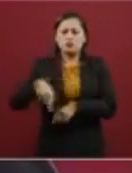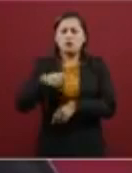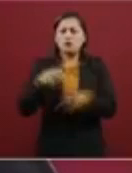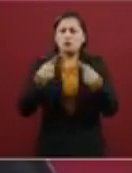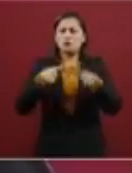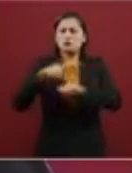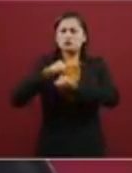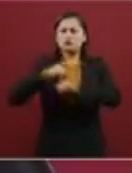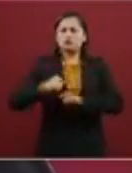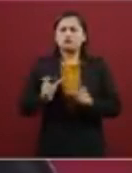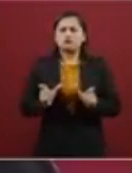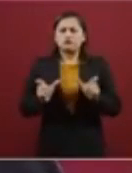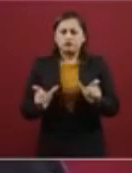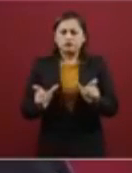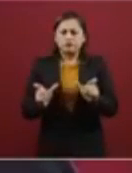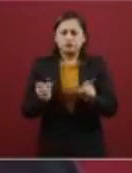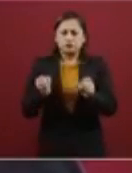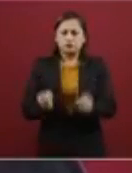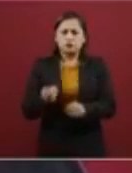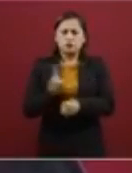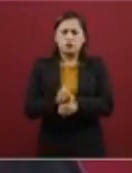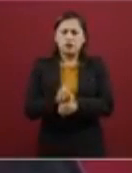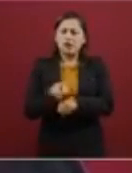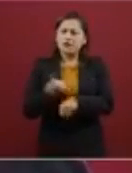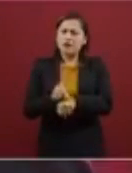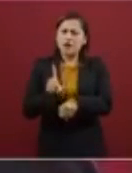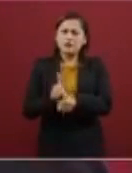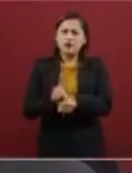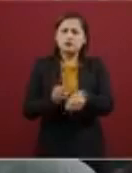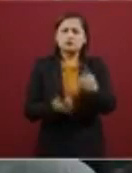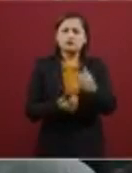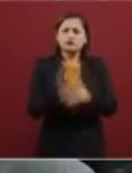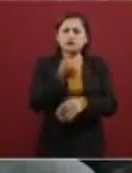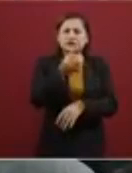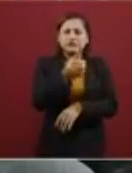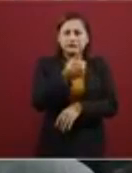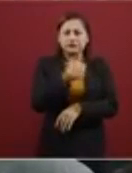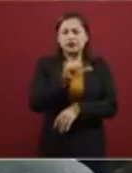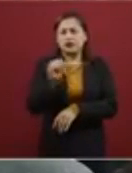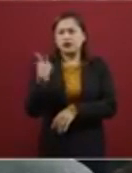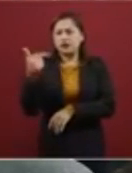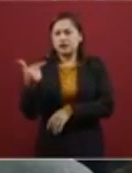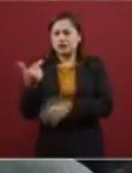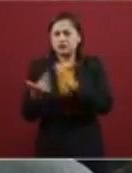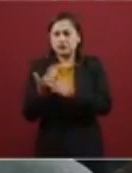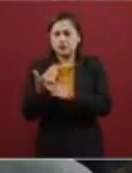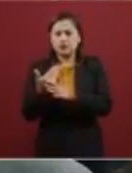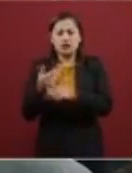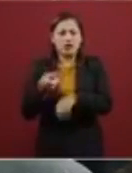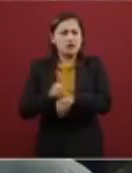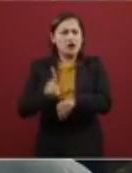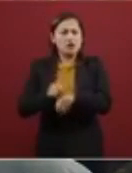Seguridad. Todos los días, de 6 de la mañana a 7 de la mañana. Y